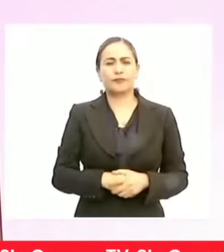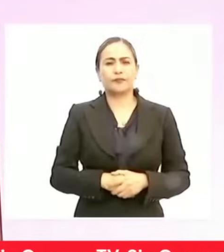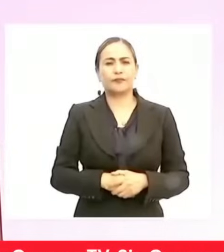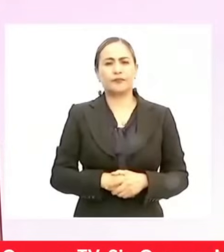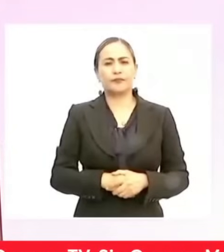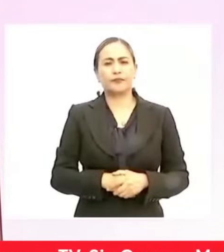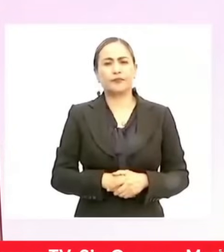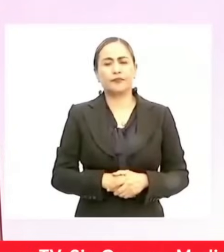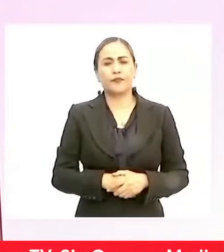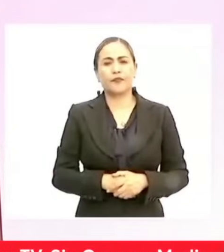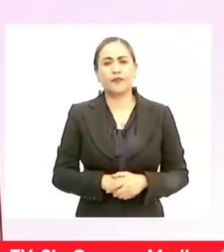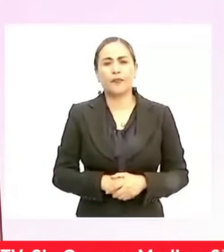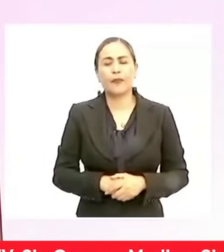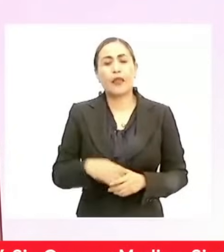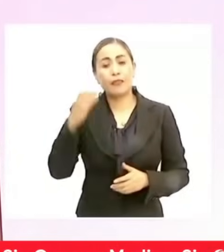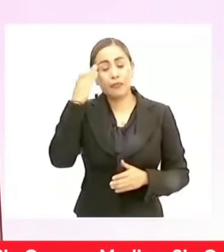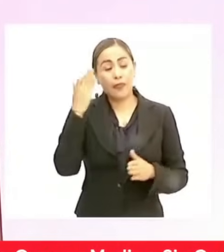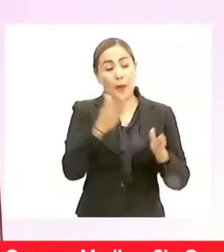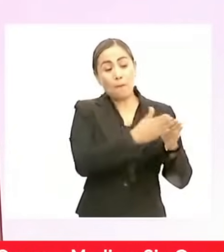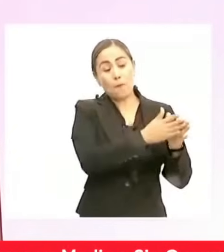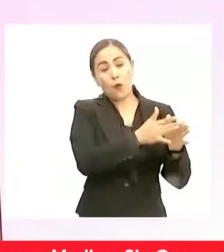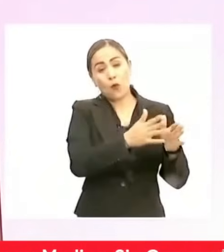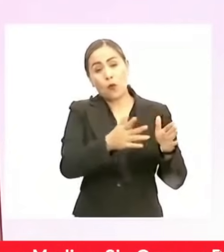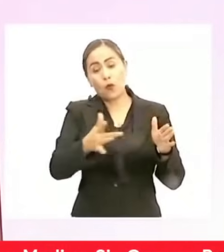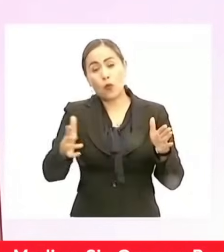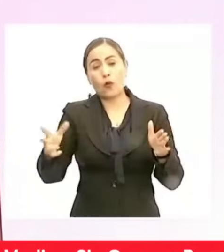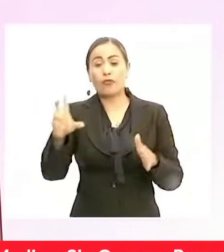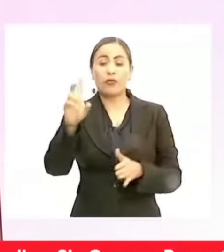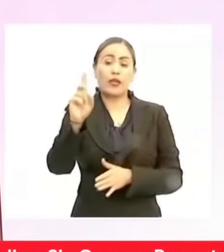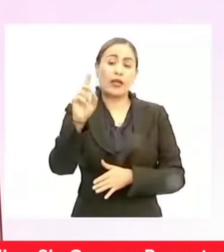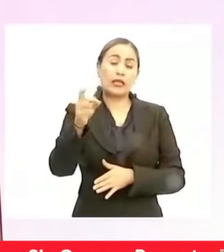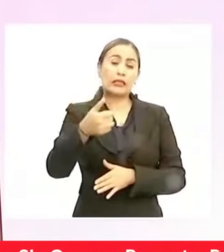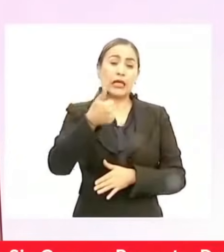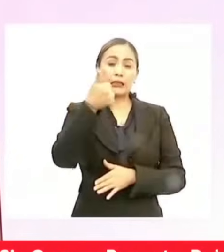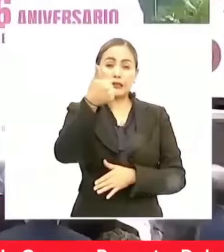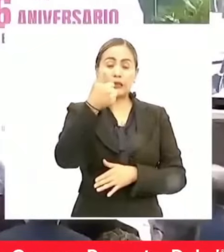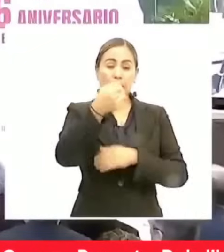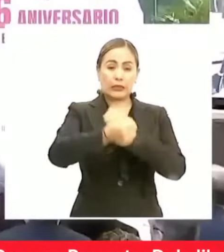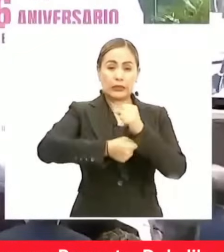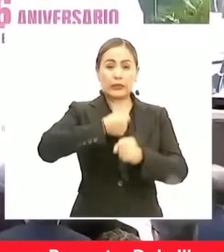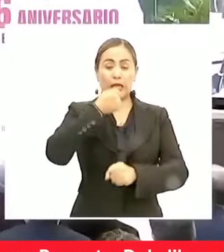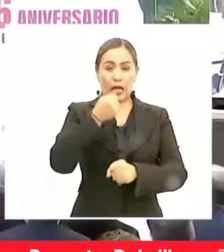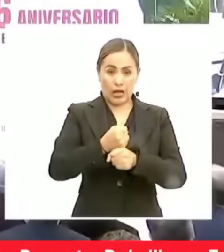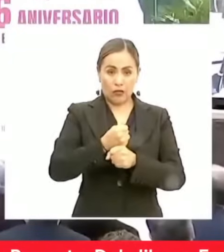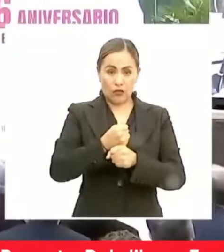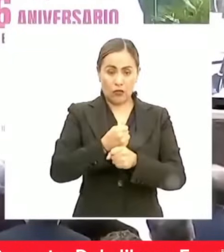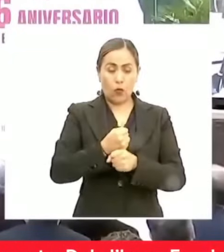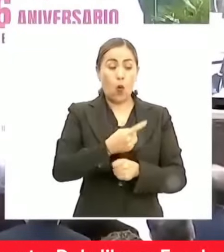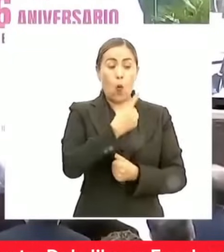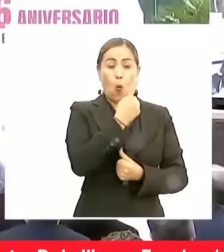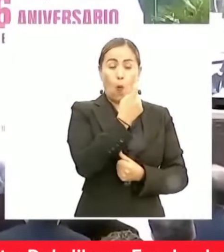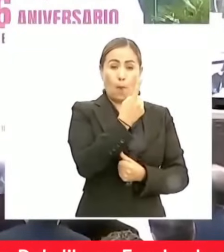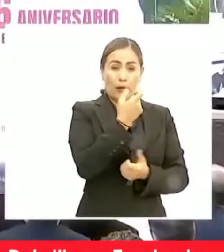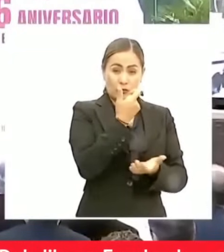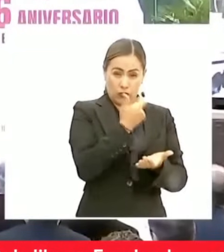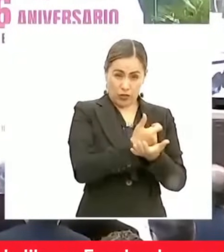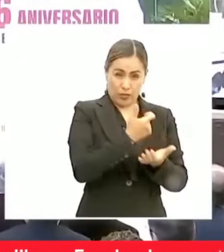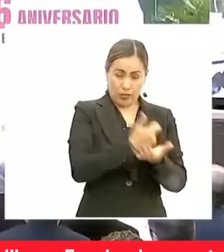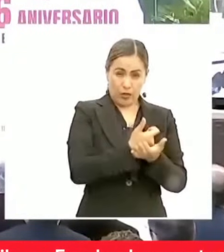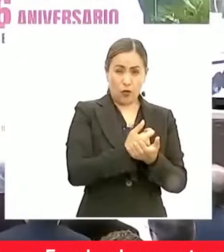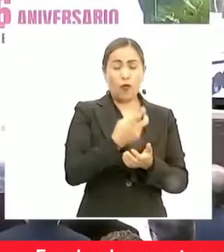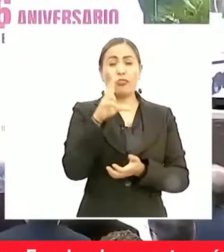durante 36 años, 30 centavos de cada peso del presupuesto